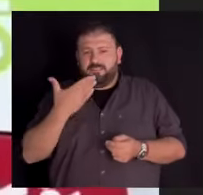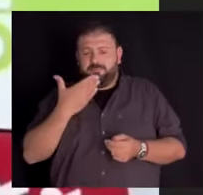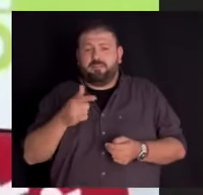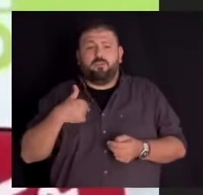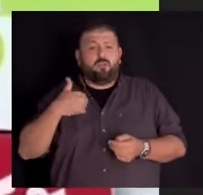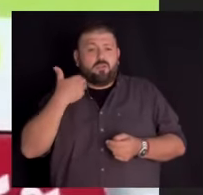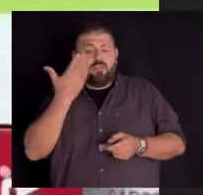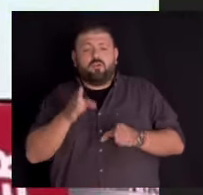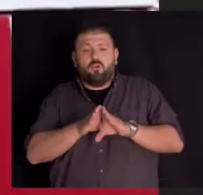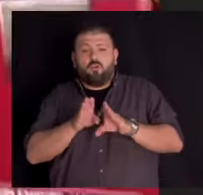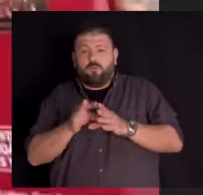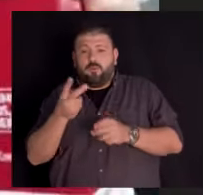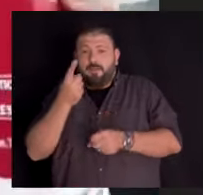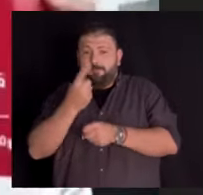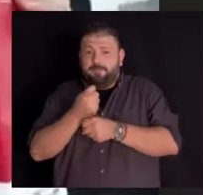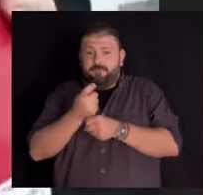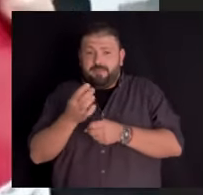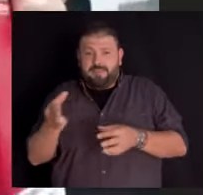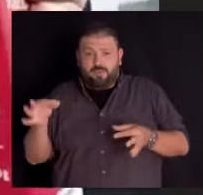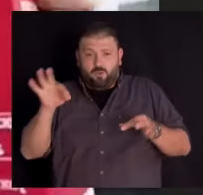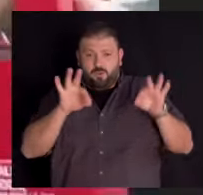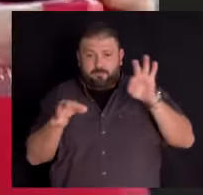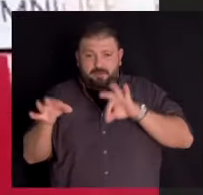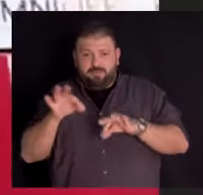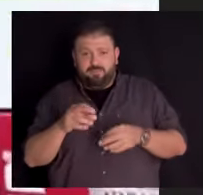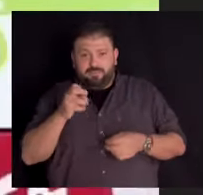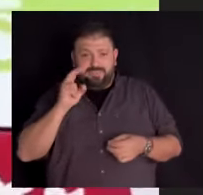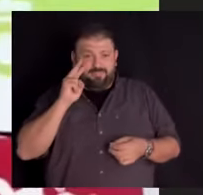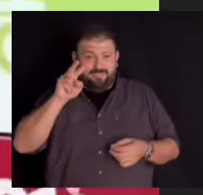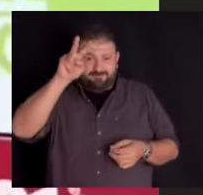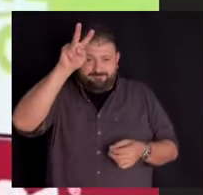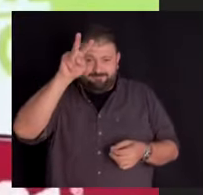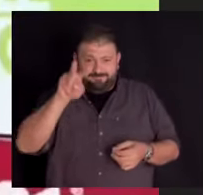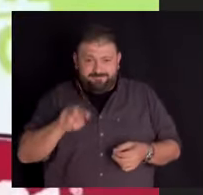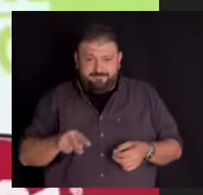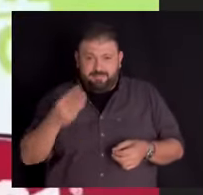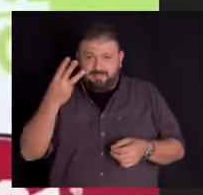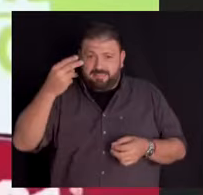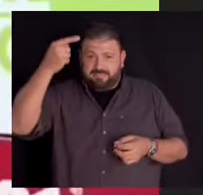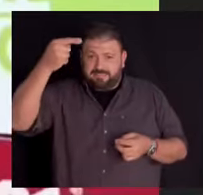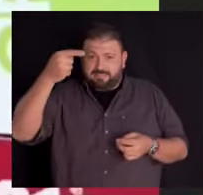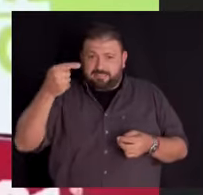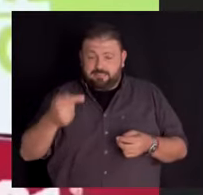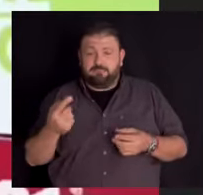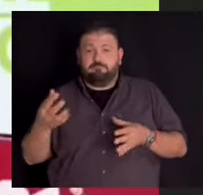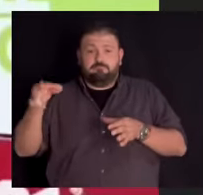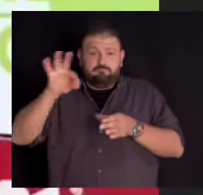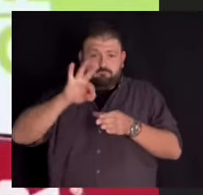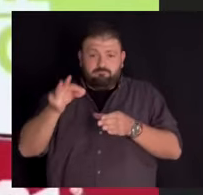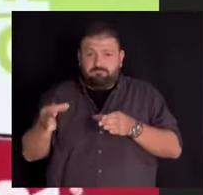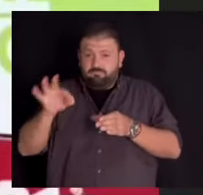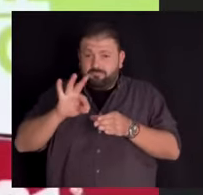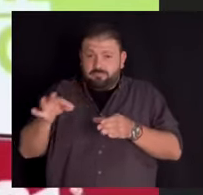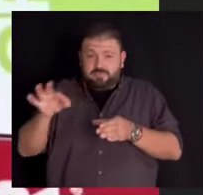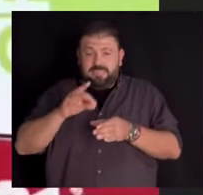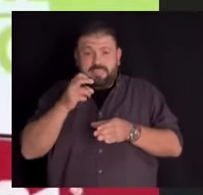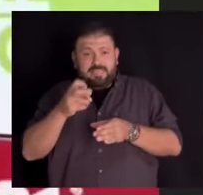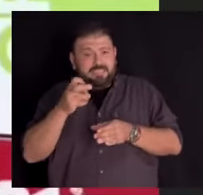hoy compartir es esta que está aquí, miren, Power Maker Optimus Estar Bien. Y esta